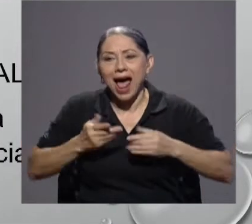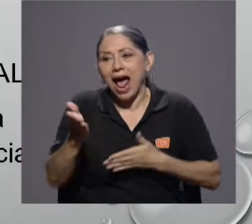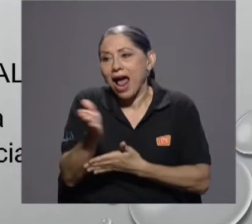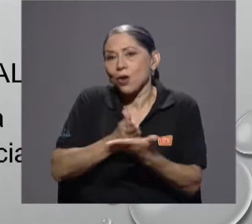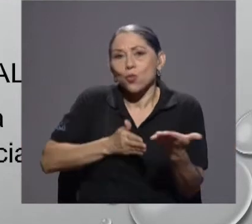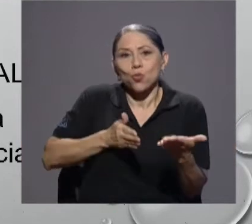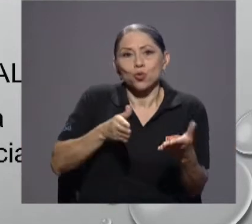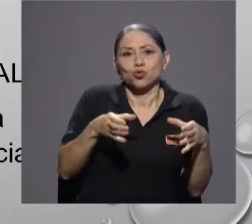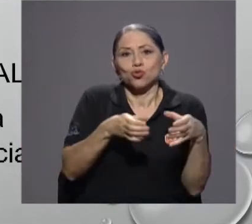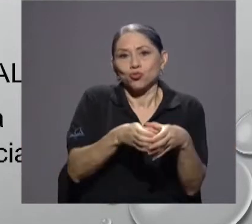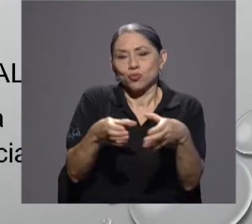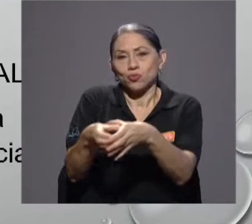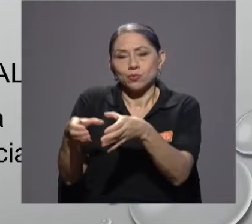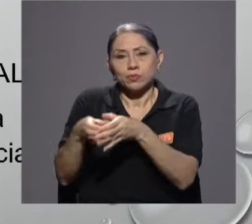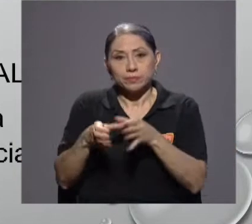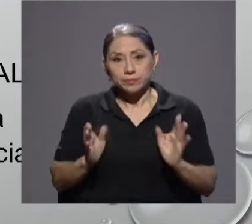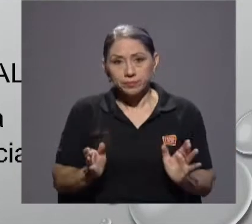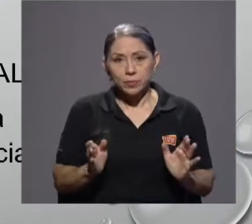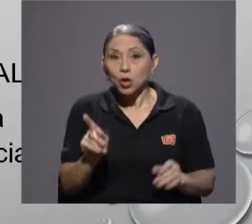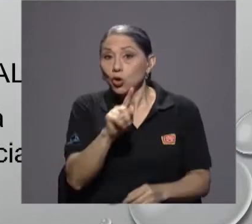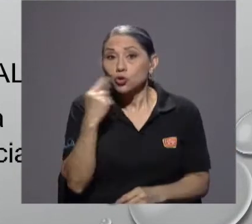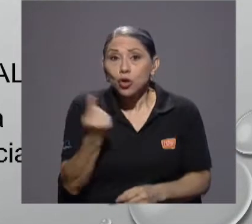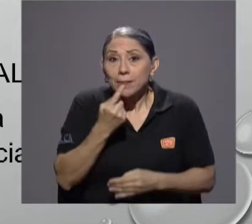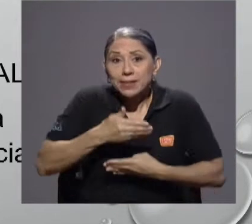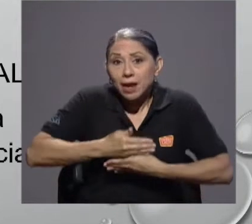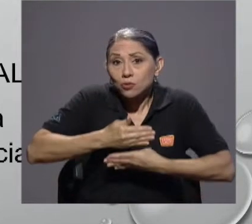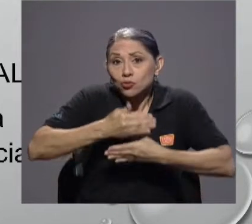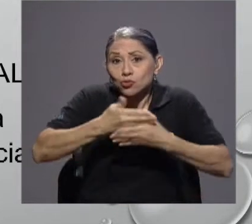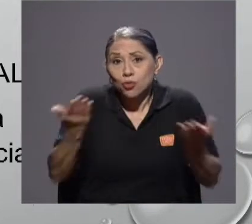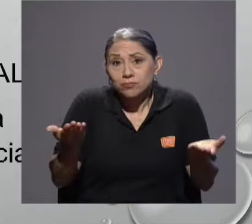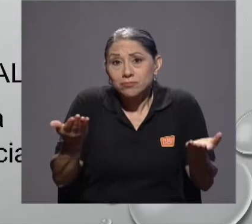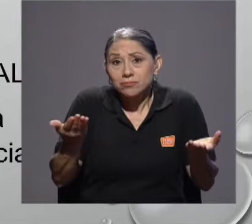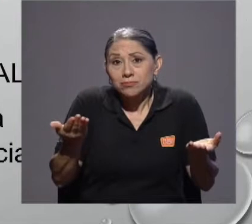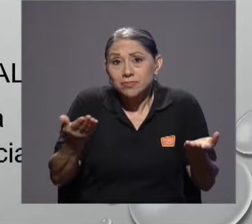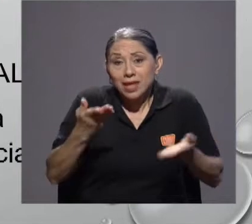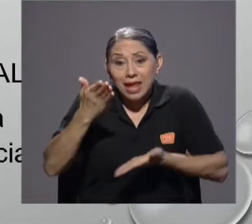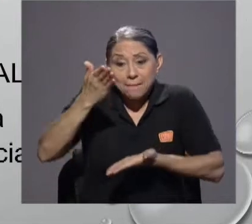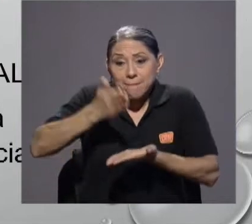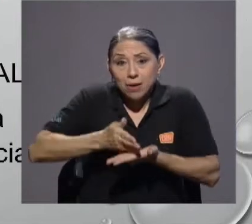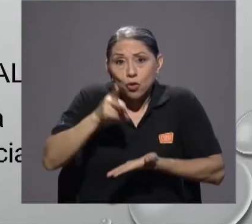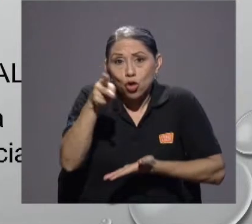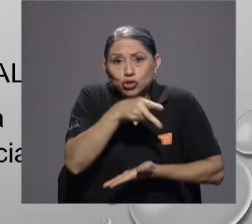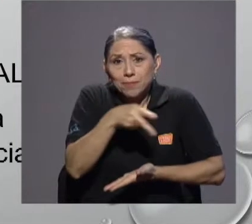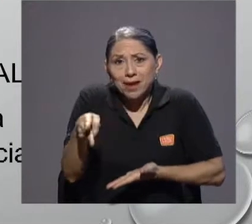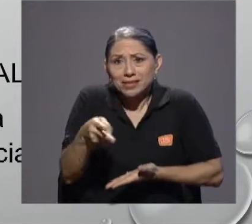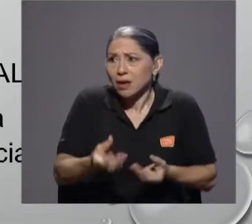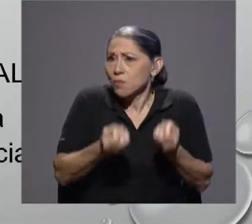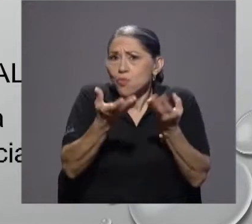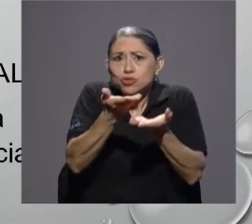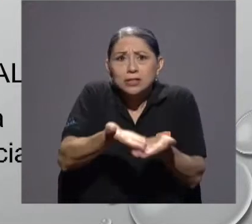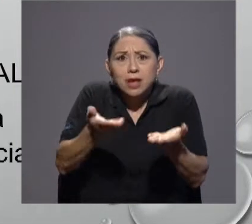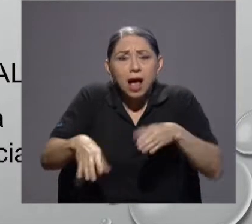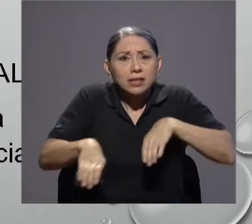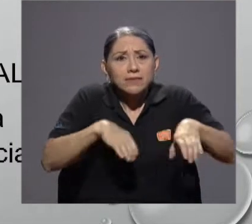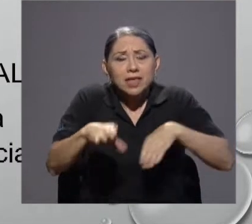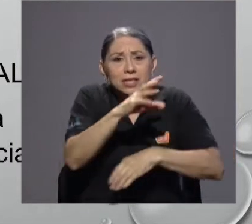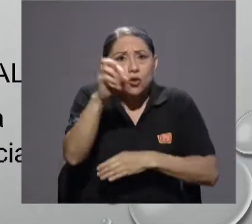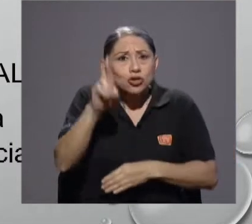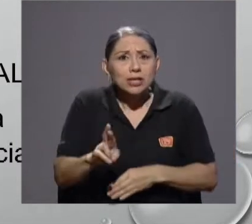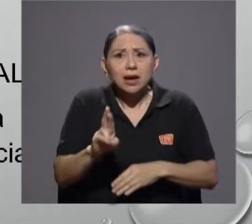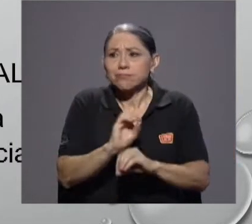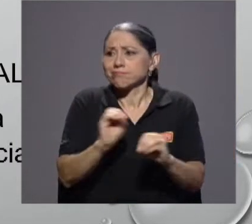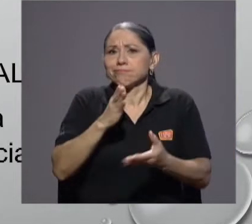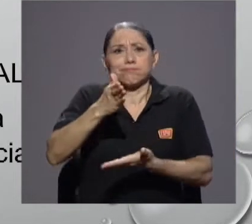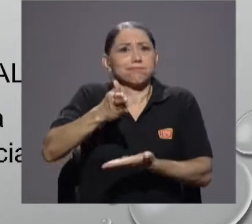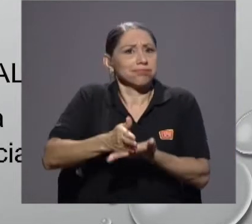¿verdad? Entonces, no solo la construcción, que solo paró 2 semanas, hay muchas actividades en Costa Rica que no pararon del todo prácticamente,